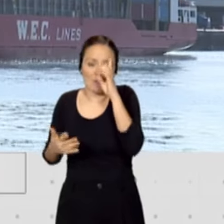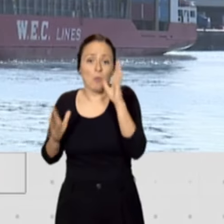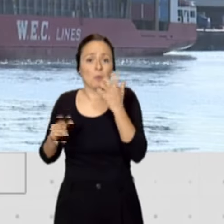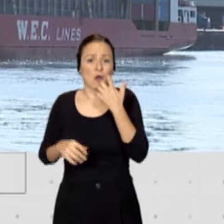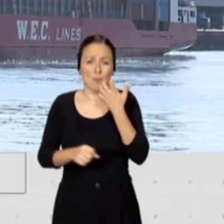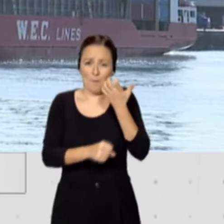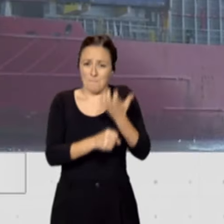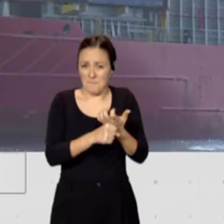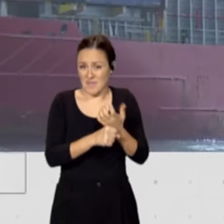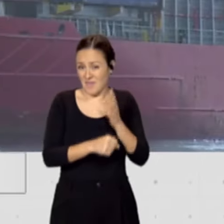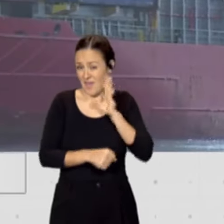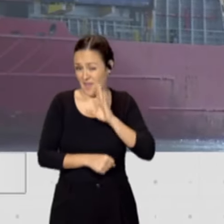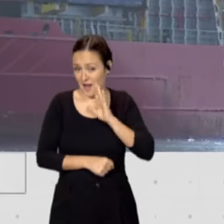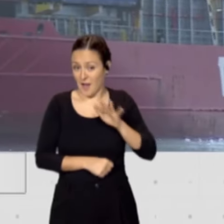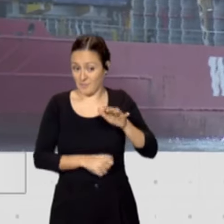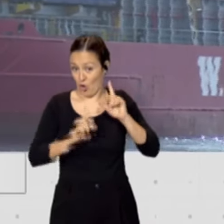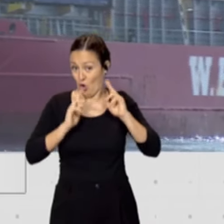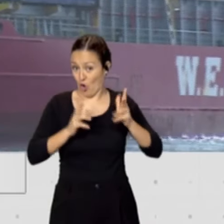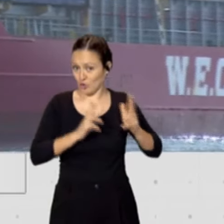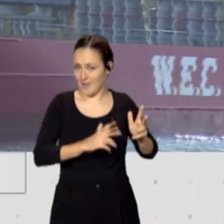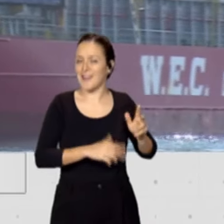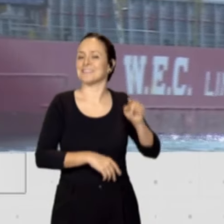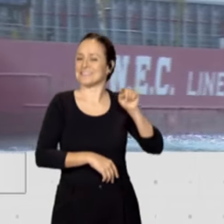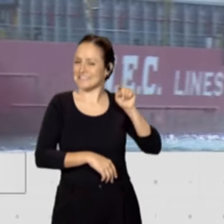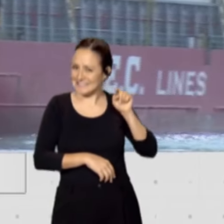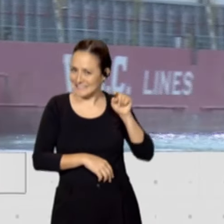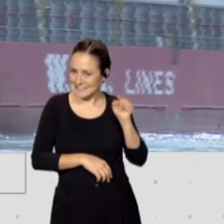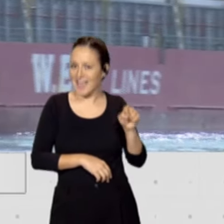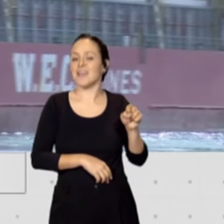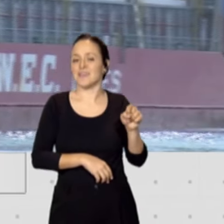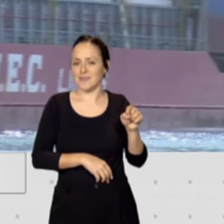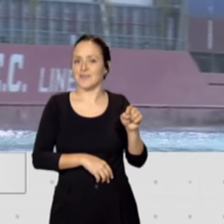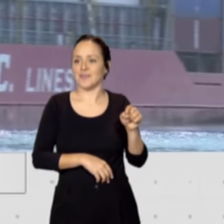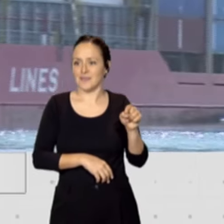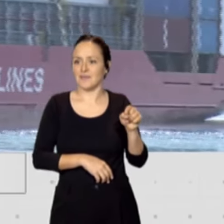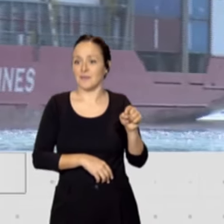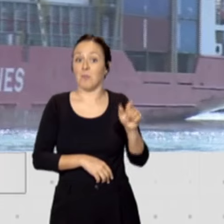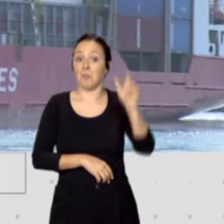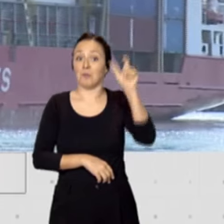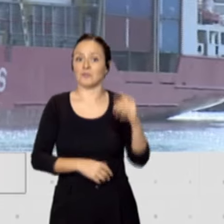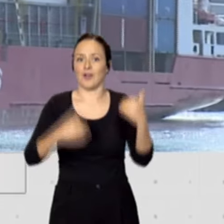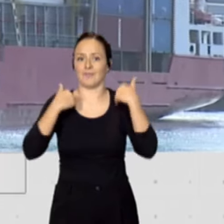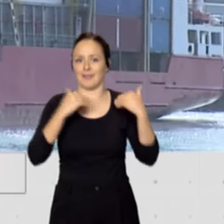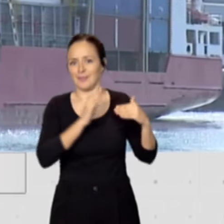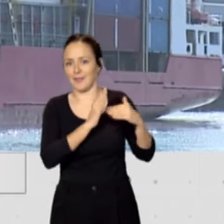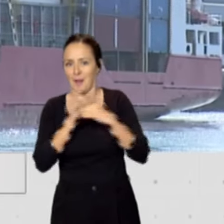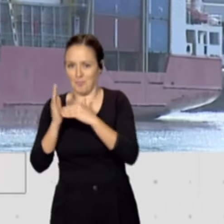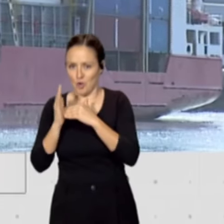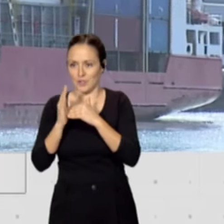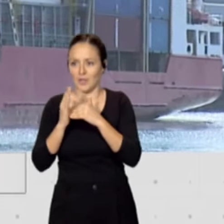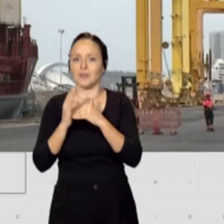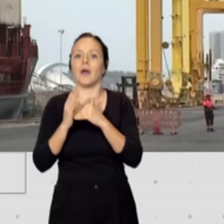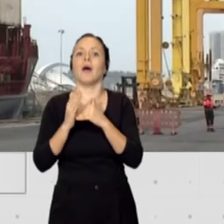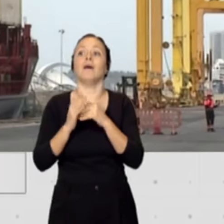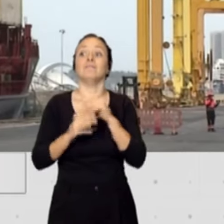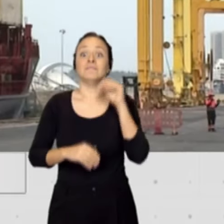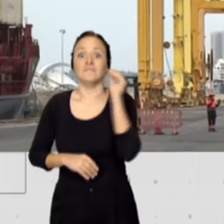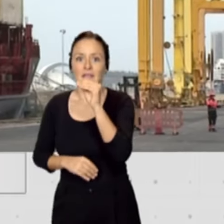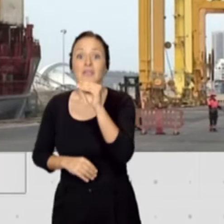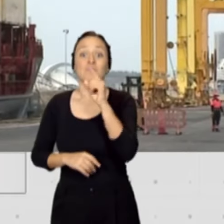ilegal en hoteles si hemos localizado al al transportista le hemos pedido la hoja de ruta y